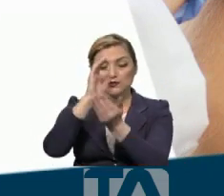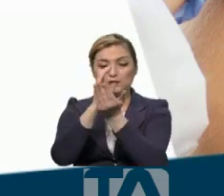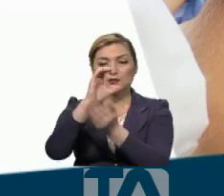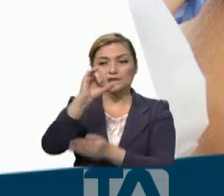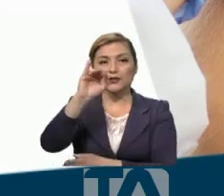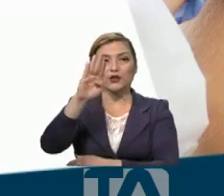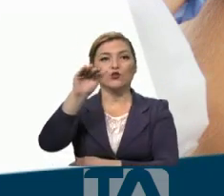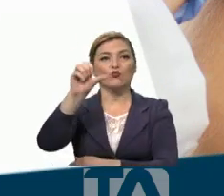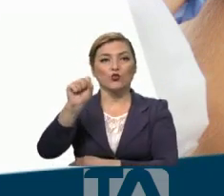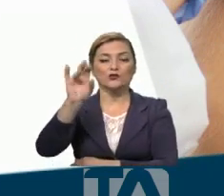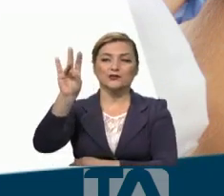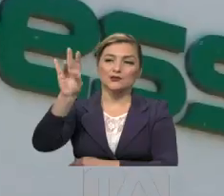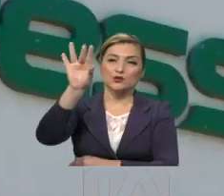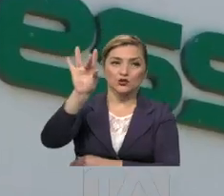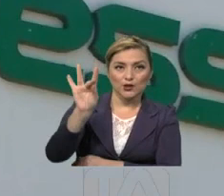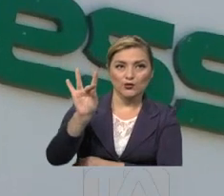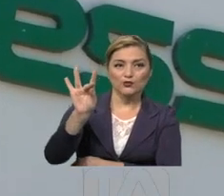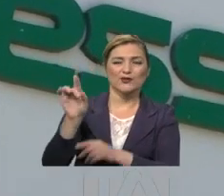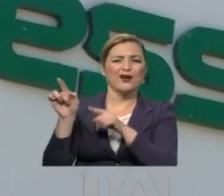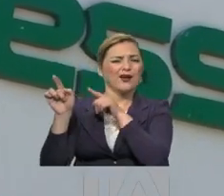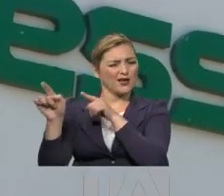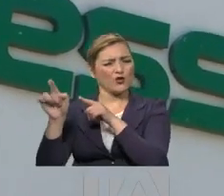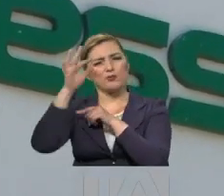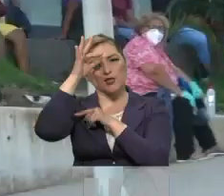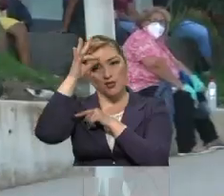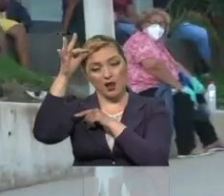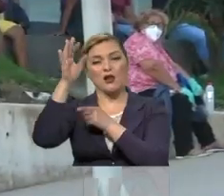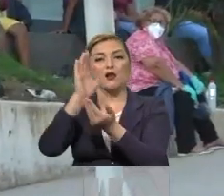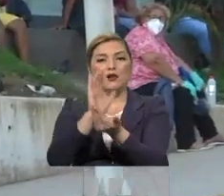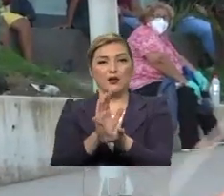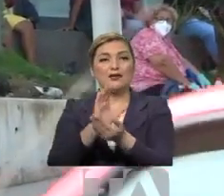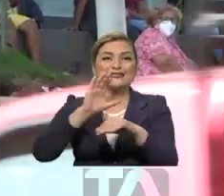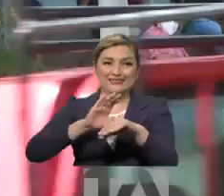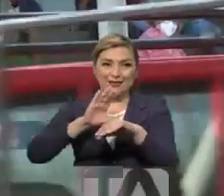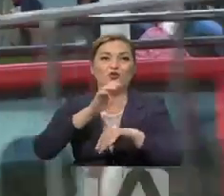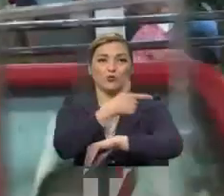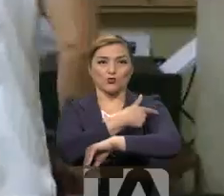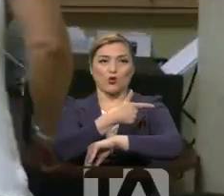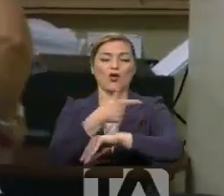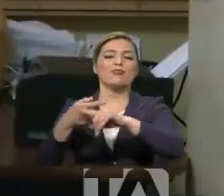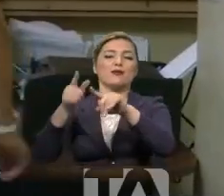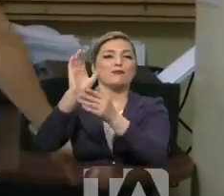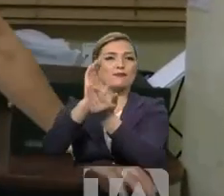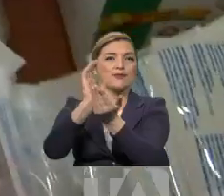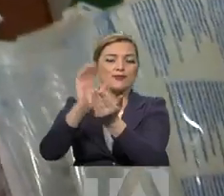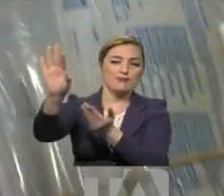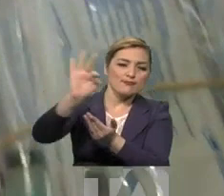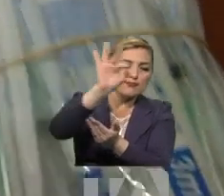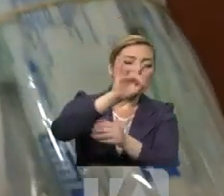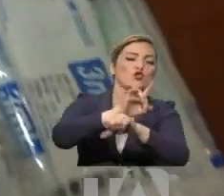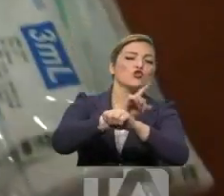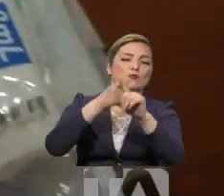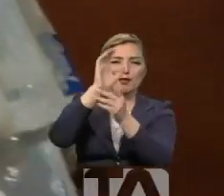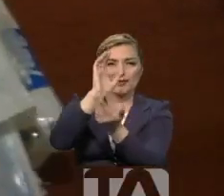Los Ceibos 78 vacunas. En este último hospital que hizo las veces de centro de vacunación, vacunaron a médicos de